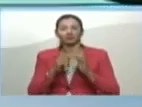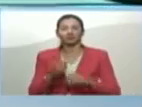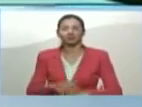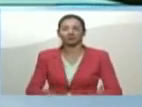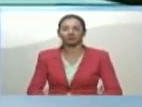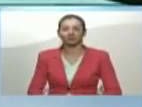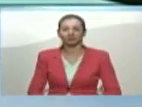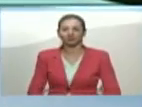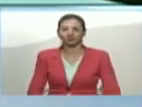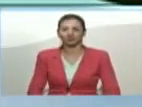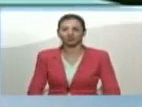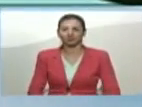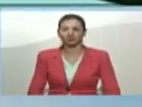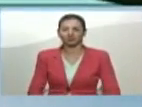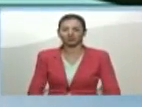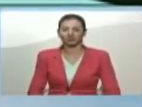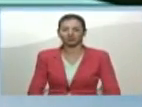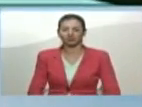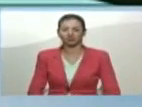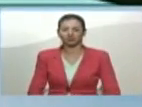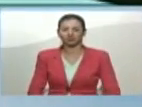de